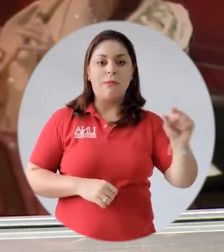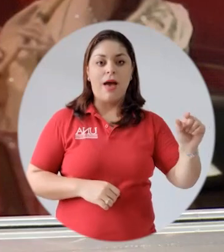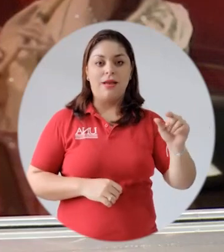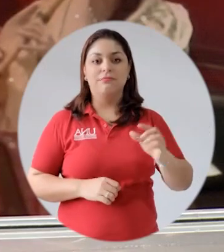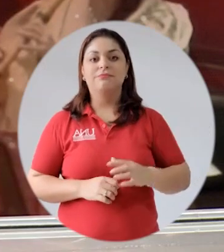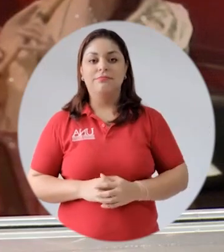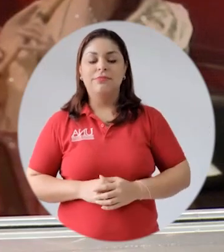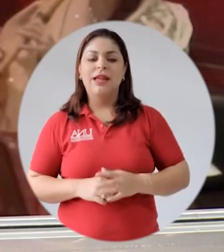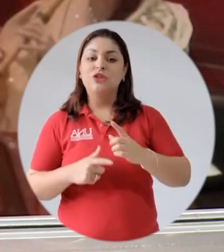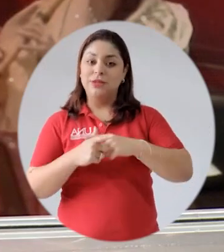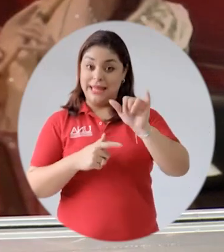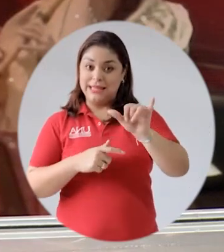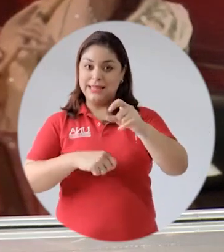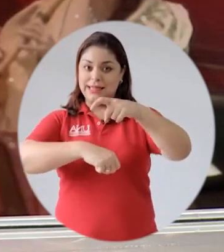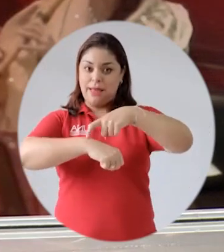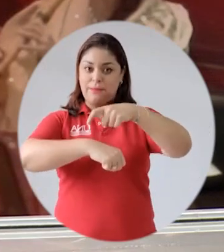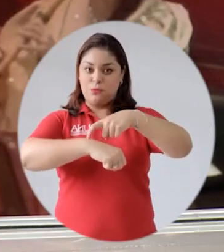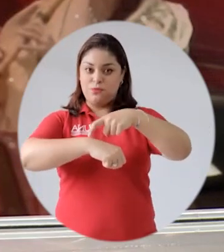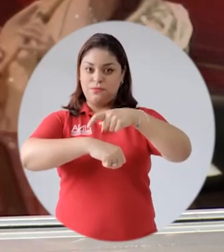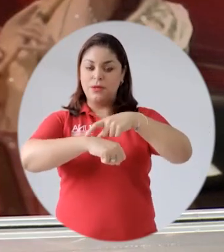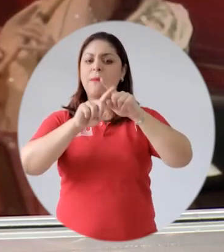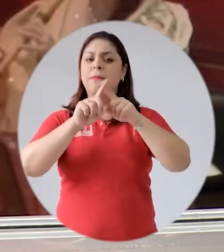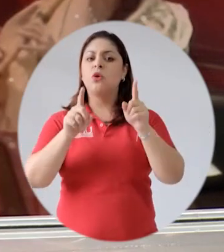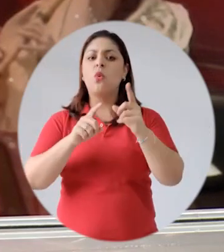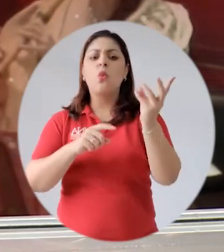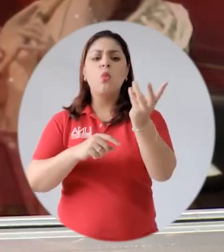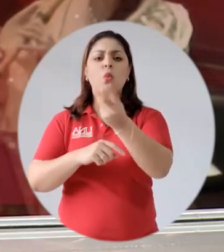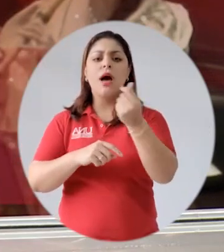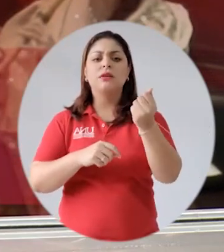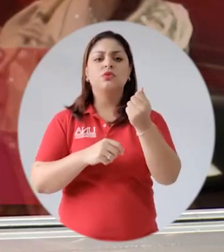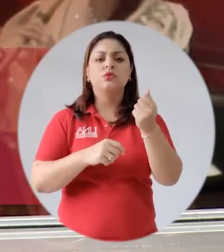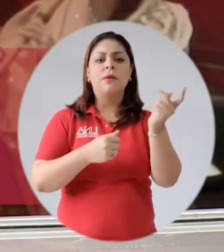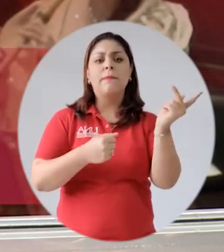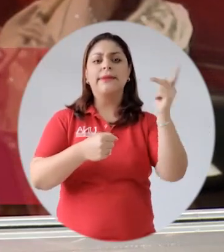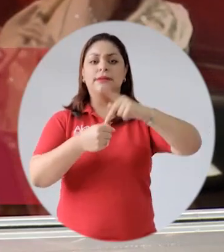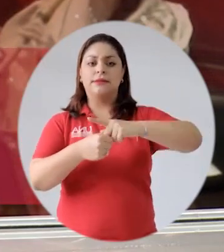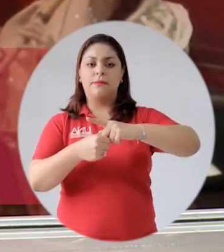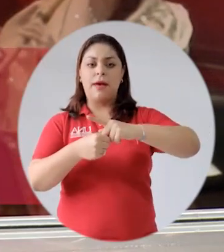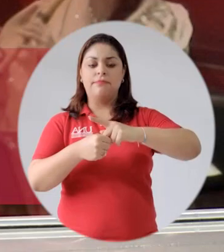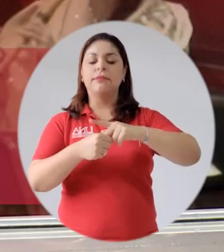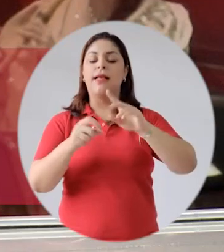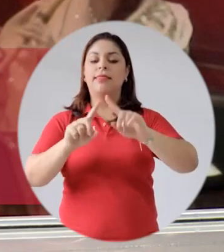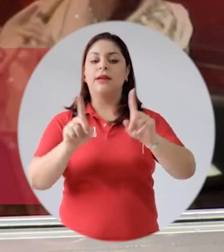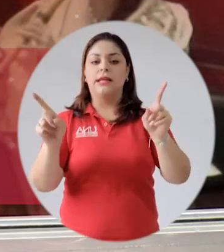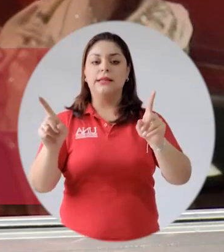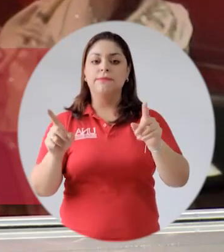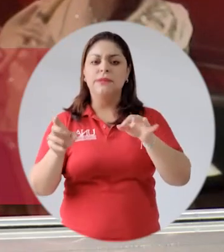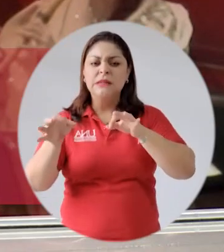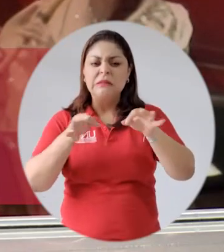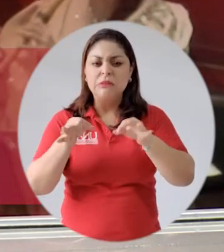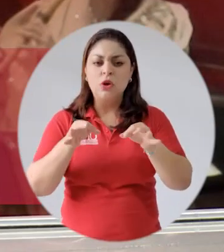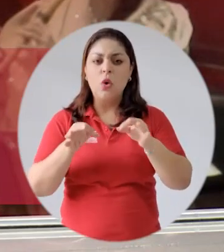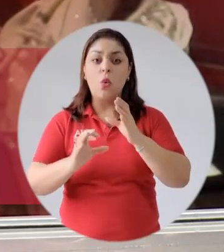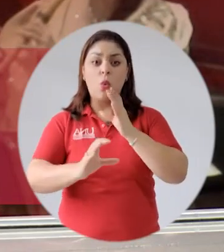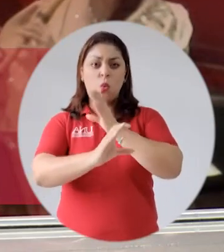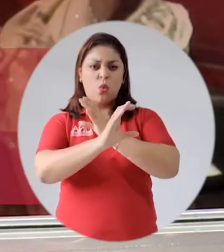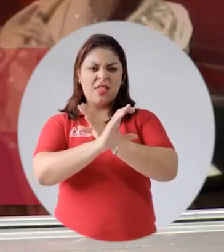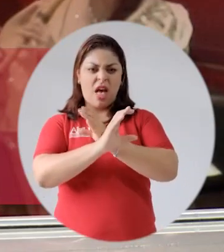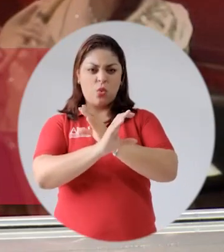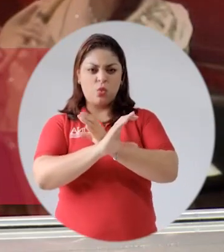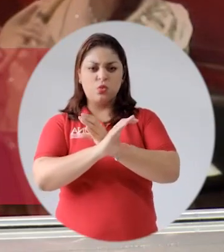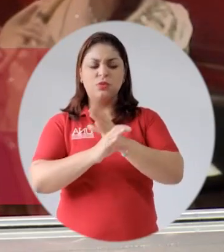porque vemos que hay claramente una clara, ¿verdad?, diferencia, el doble. Y en los hombres es